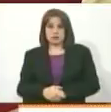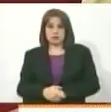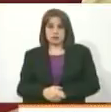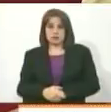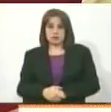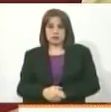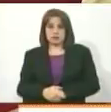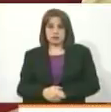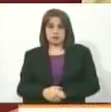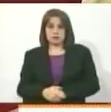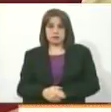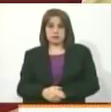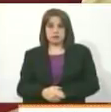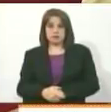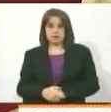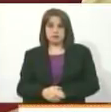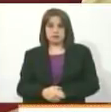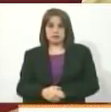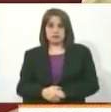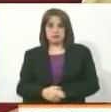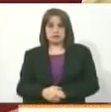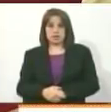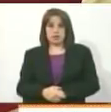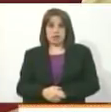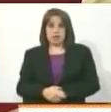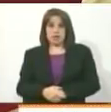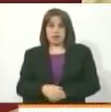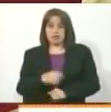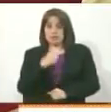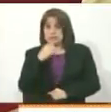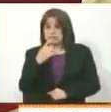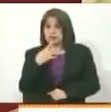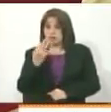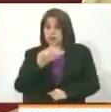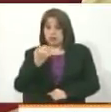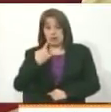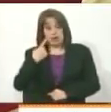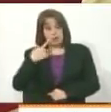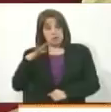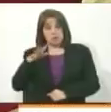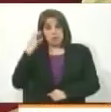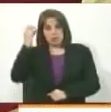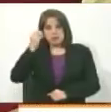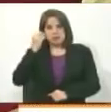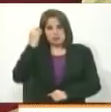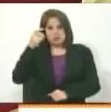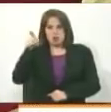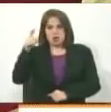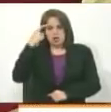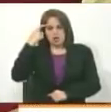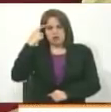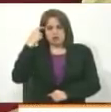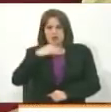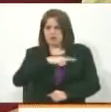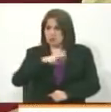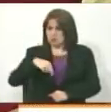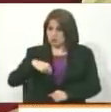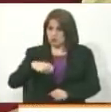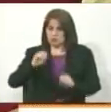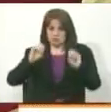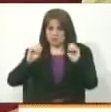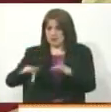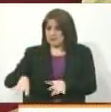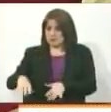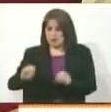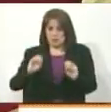Resulta, en verdad, que uno dice, ¿no? Ellos saben que nosotros pedimos salir.